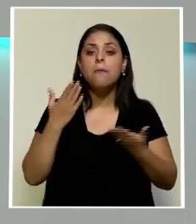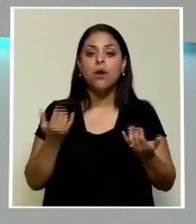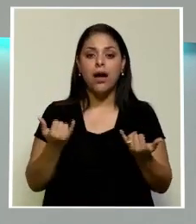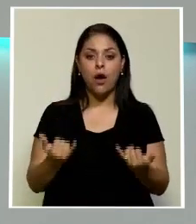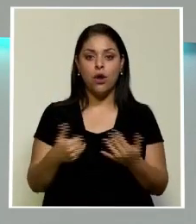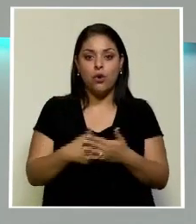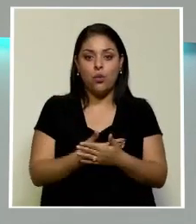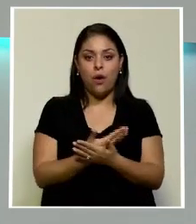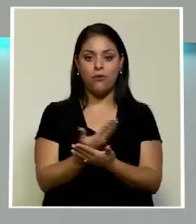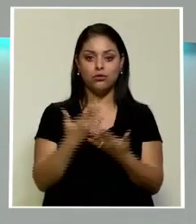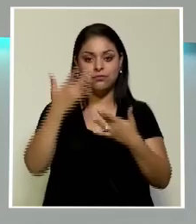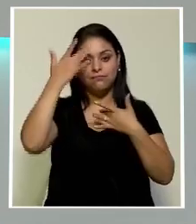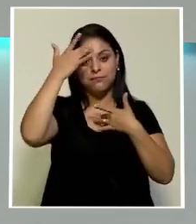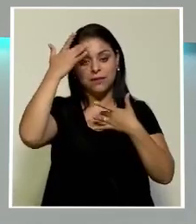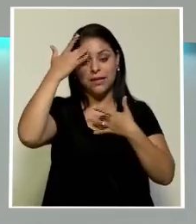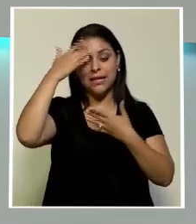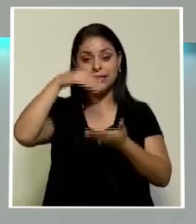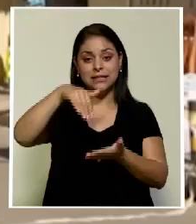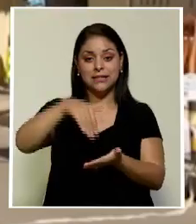distrito de la capital china.